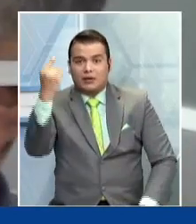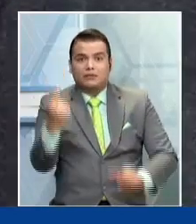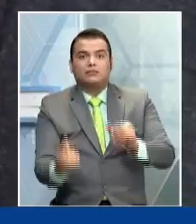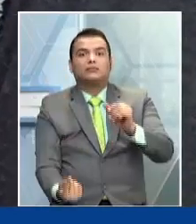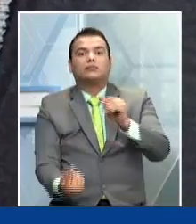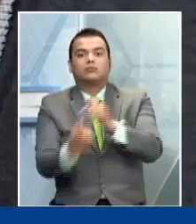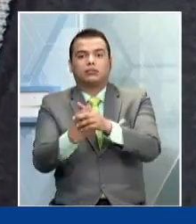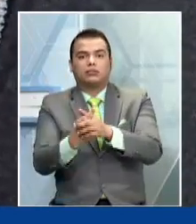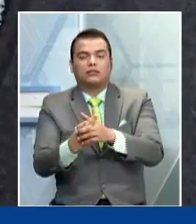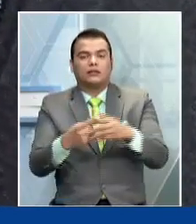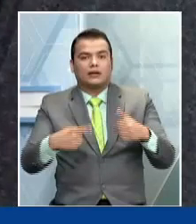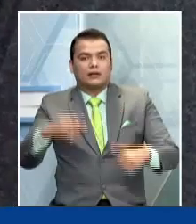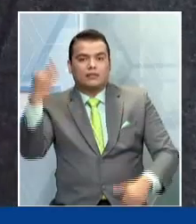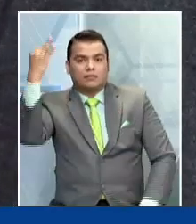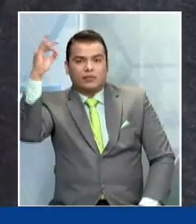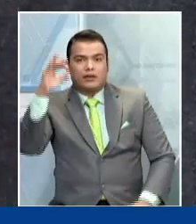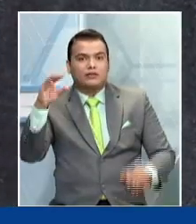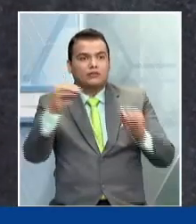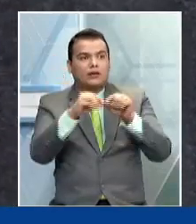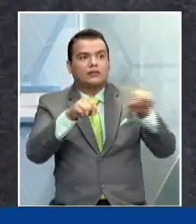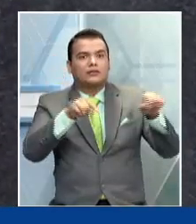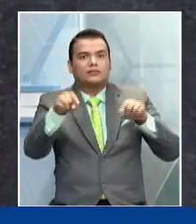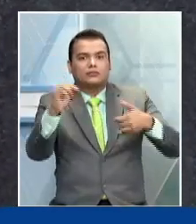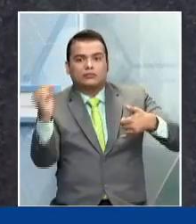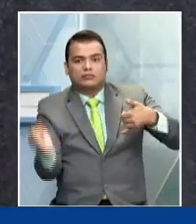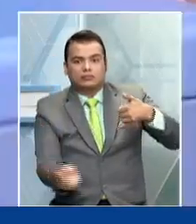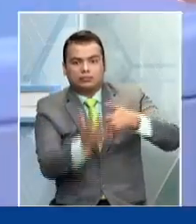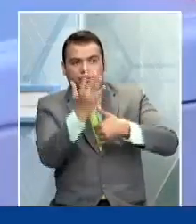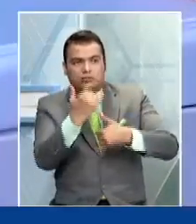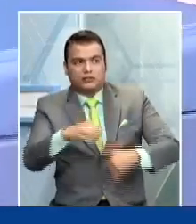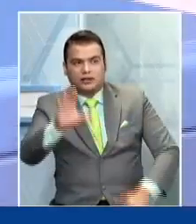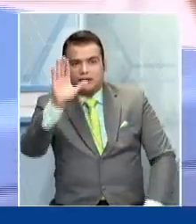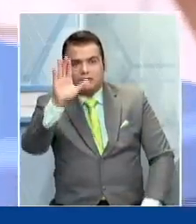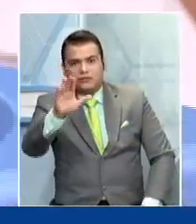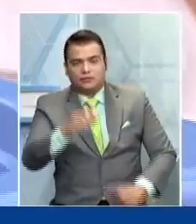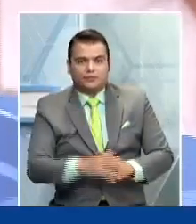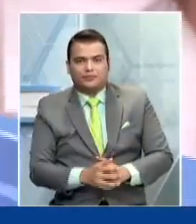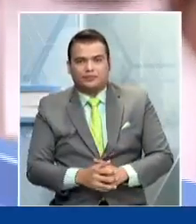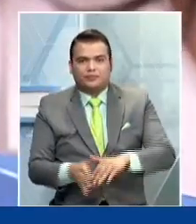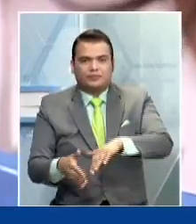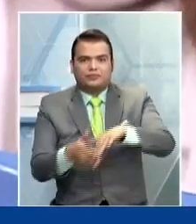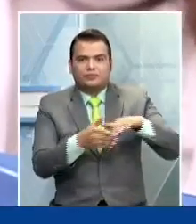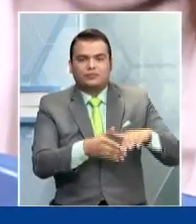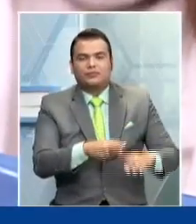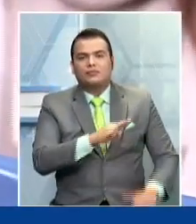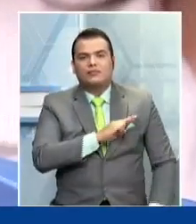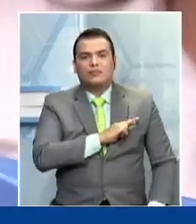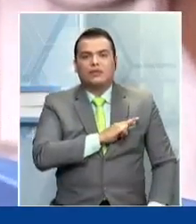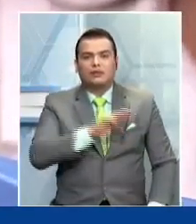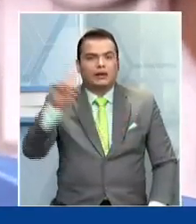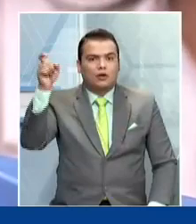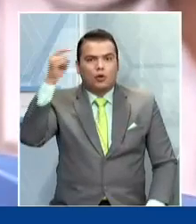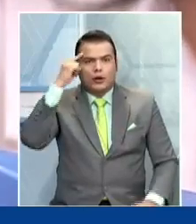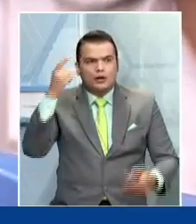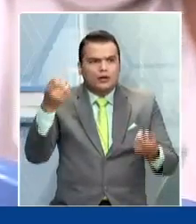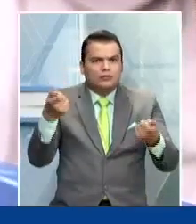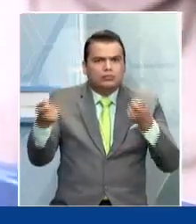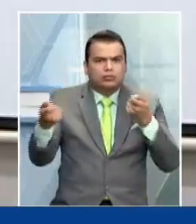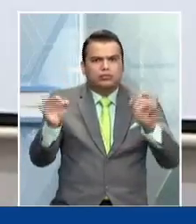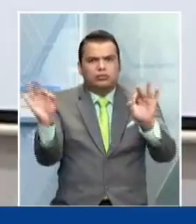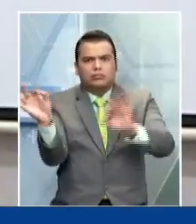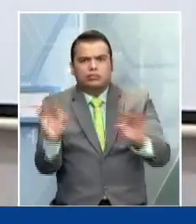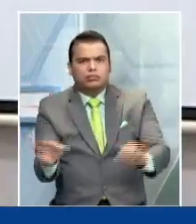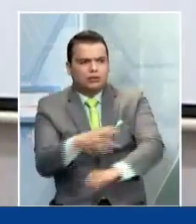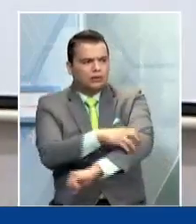no solo para la vacunación de Palmira, sino para todo el suroriente del departamento. El gobierno departamental asumirá el costo de toda la logística para llevar la